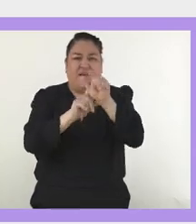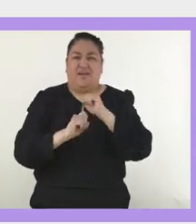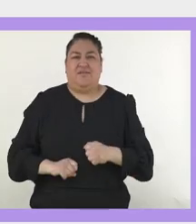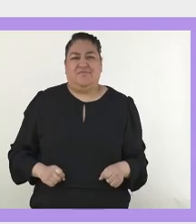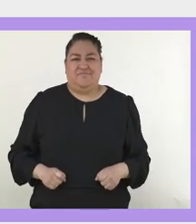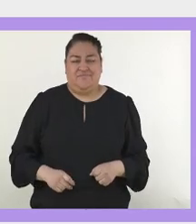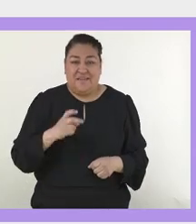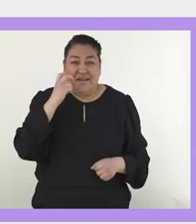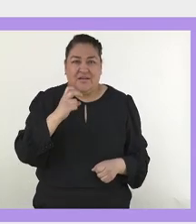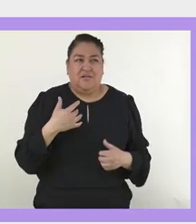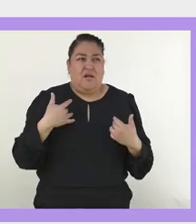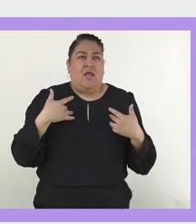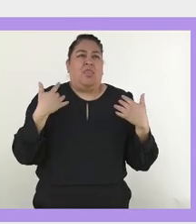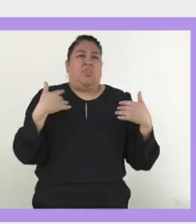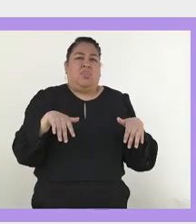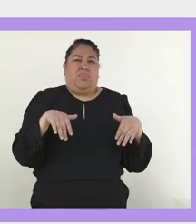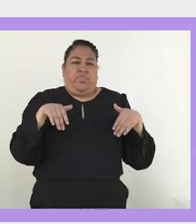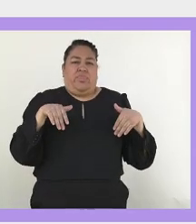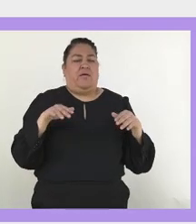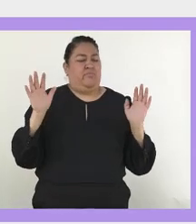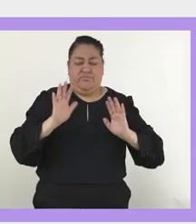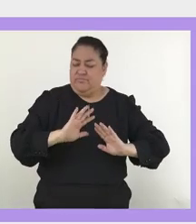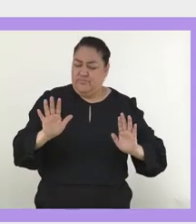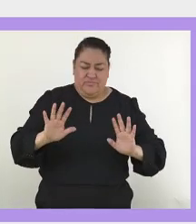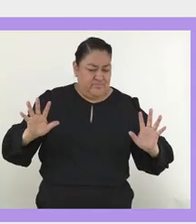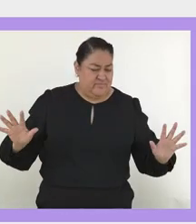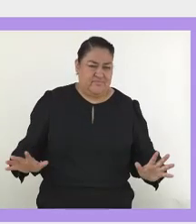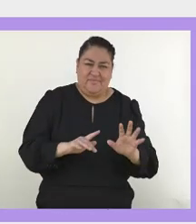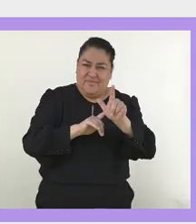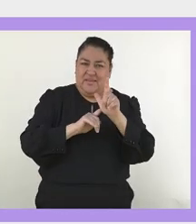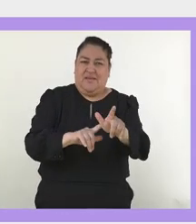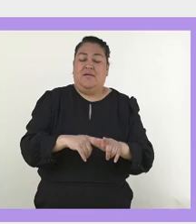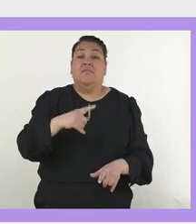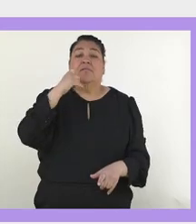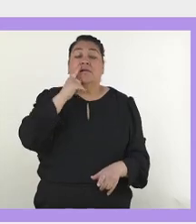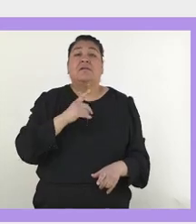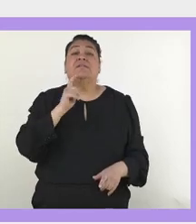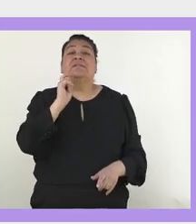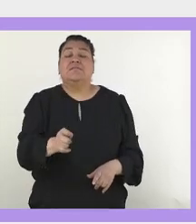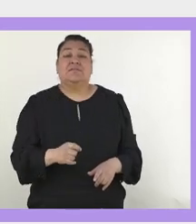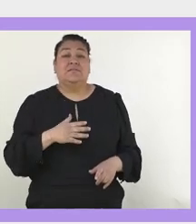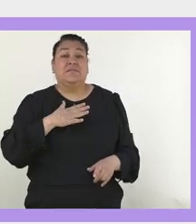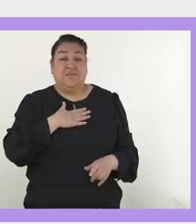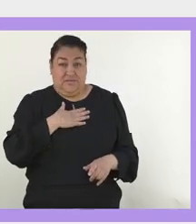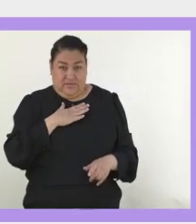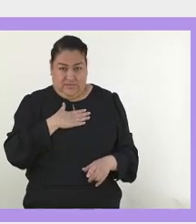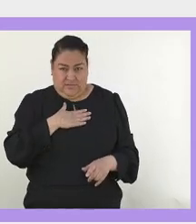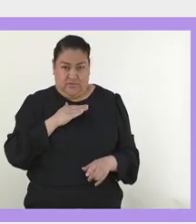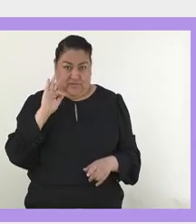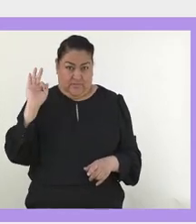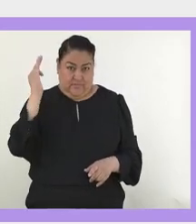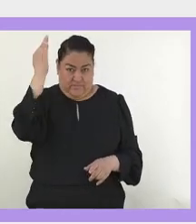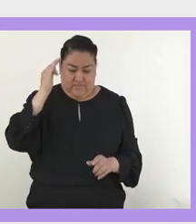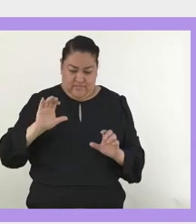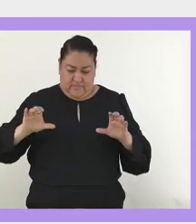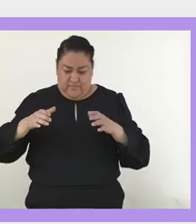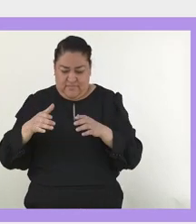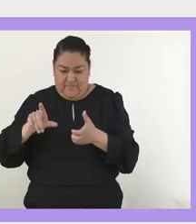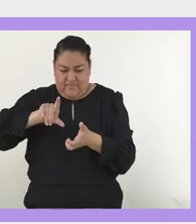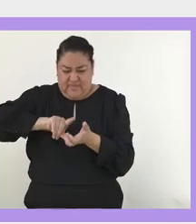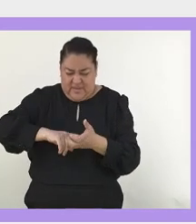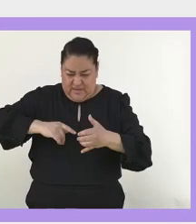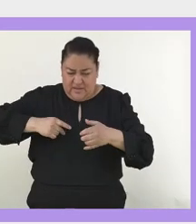para mí mira yo te diría que desde nuestra óptica de organización está el armado de una maquinaria